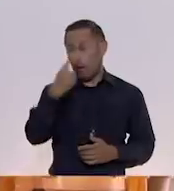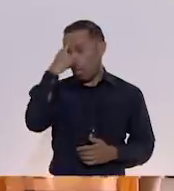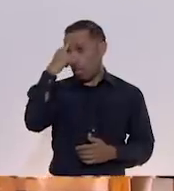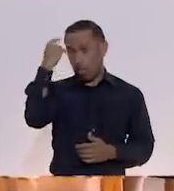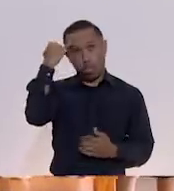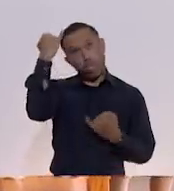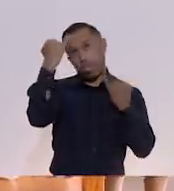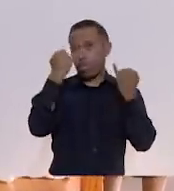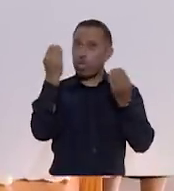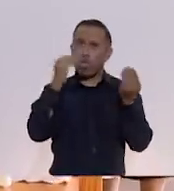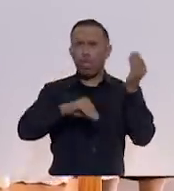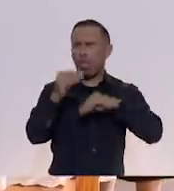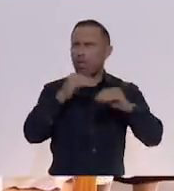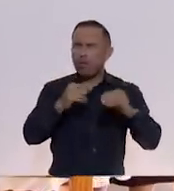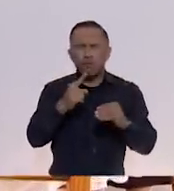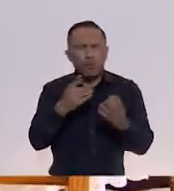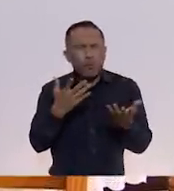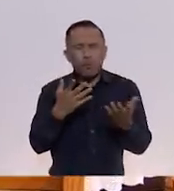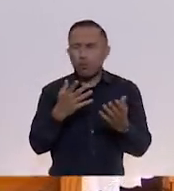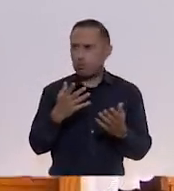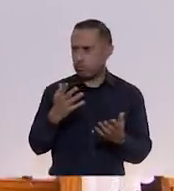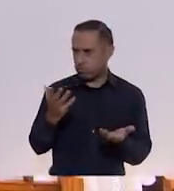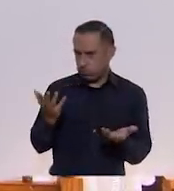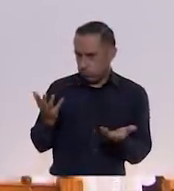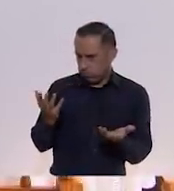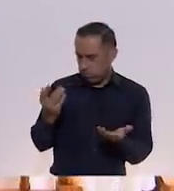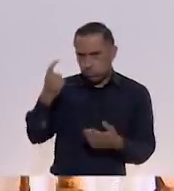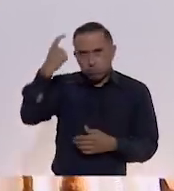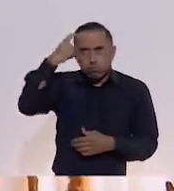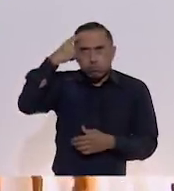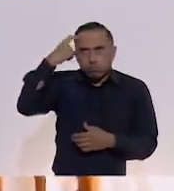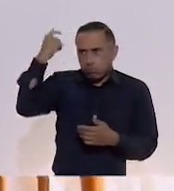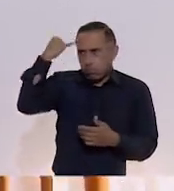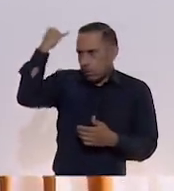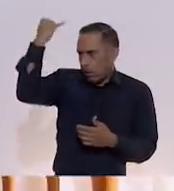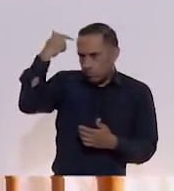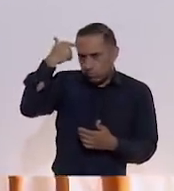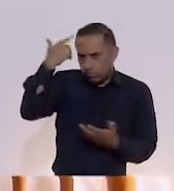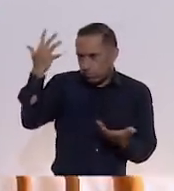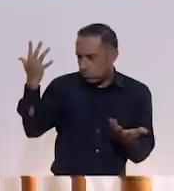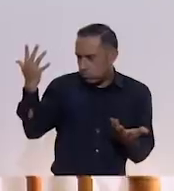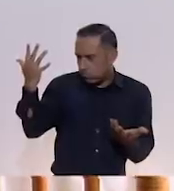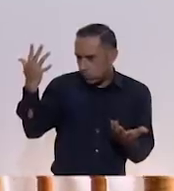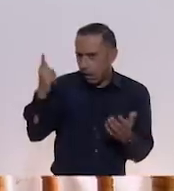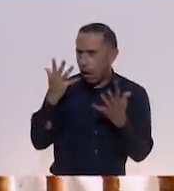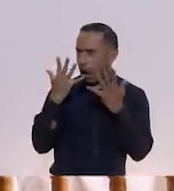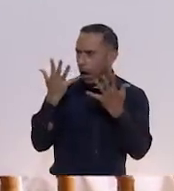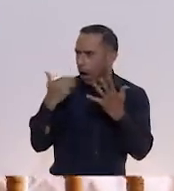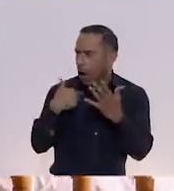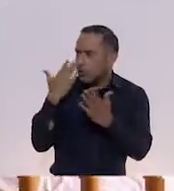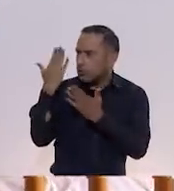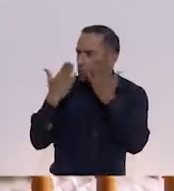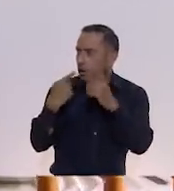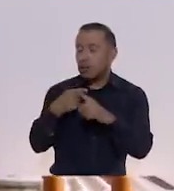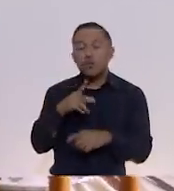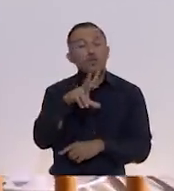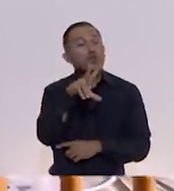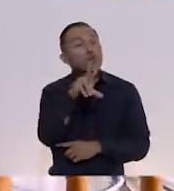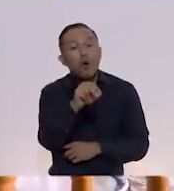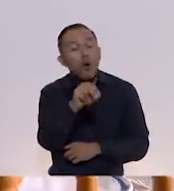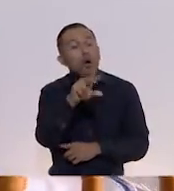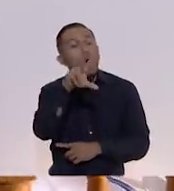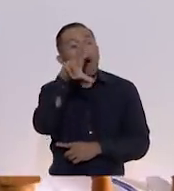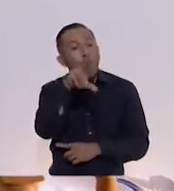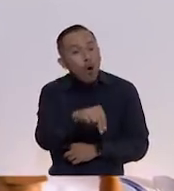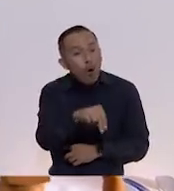mafufada? ¿Eh? De ningún lado, pa. De mi cabeza. Eso es lo que quiero estudiar. Pues no, no y no. Tú no